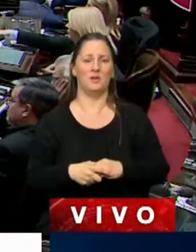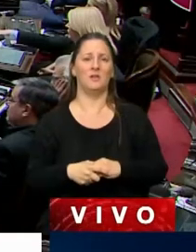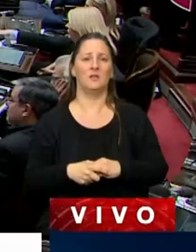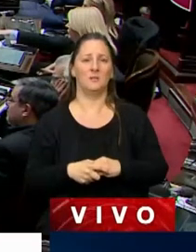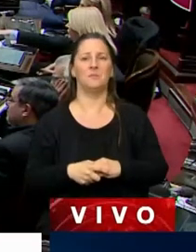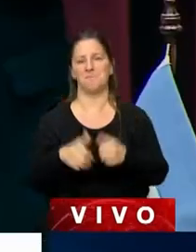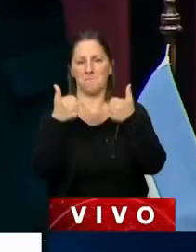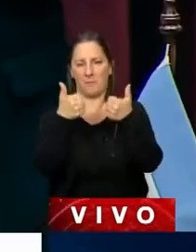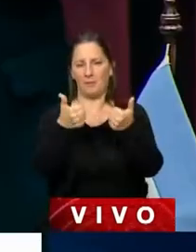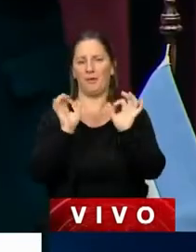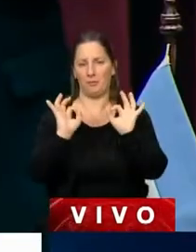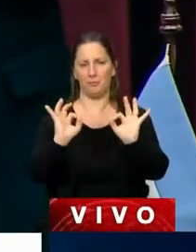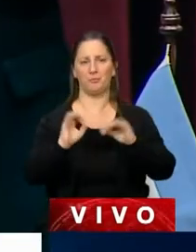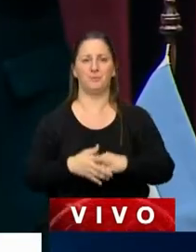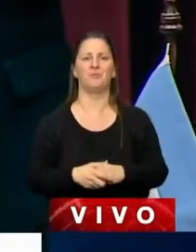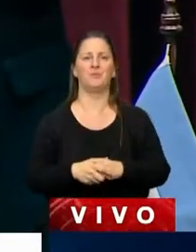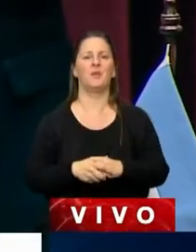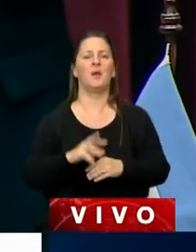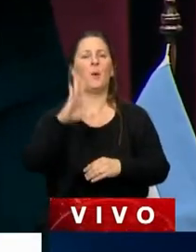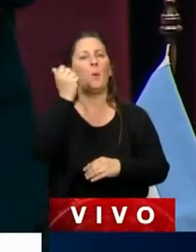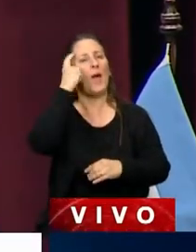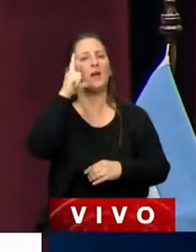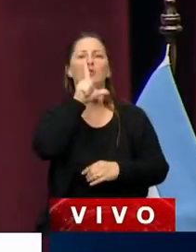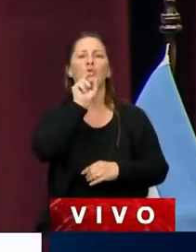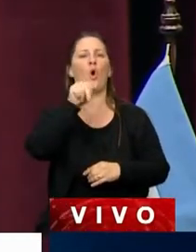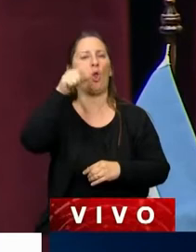Consideración, perfecto. Diputada Bertone,